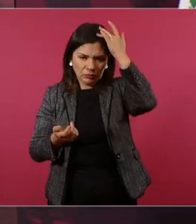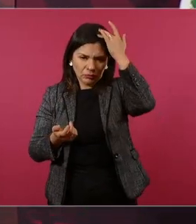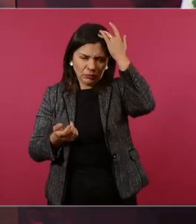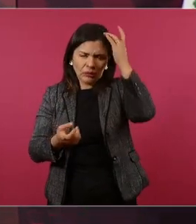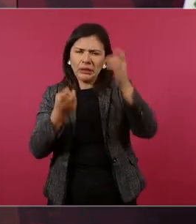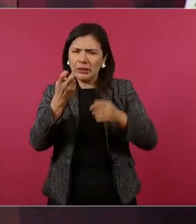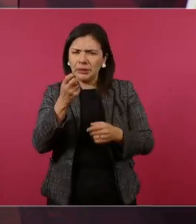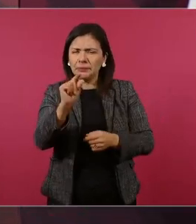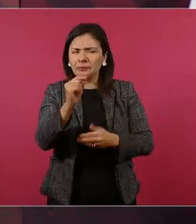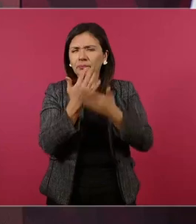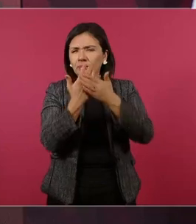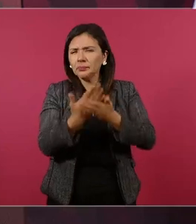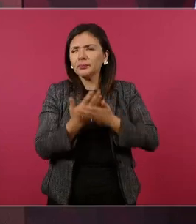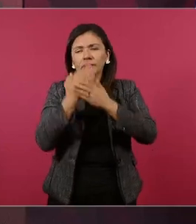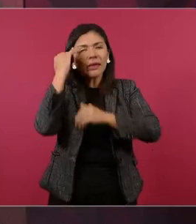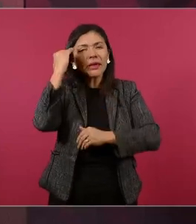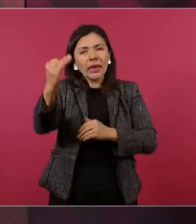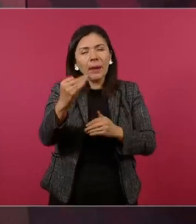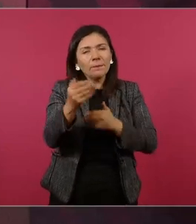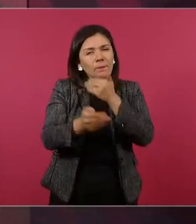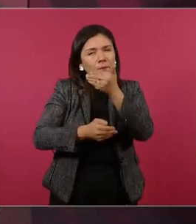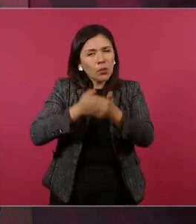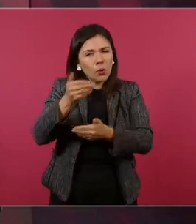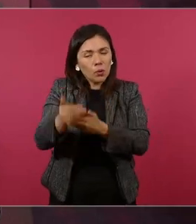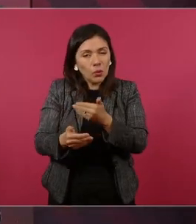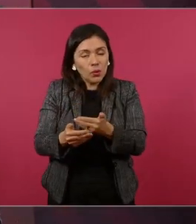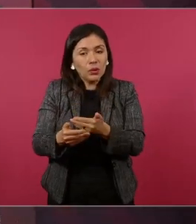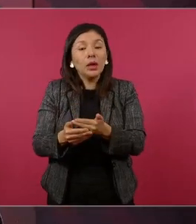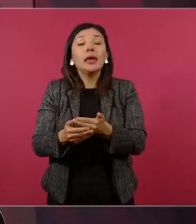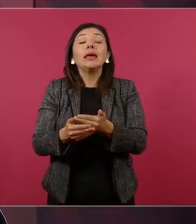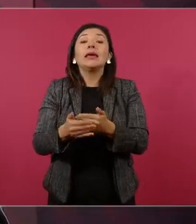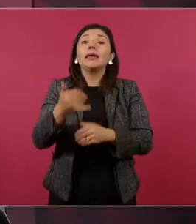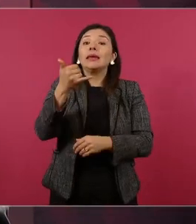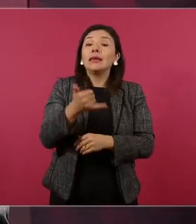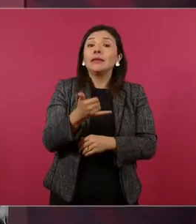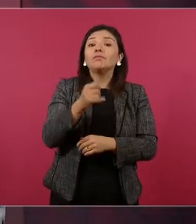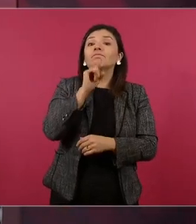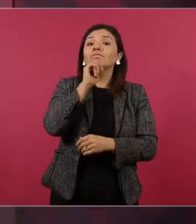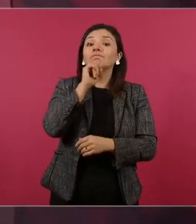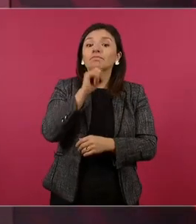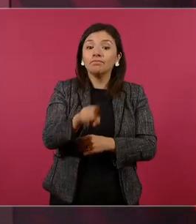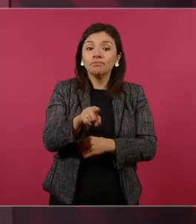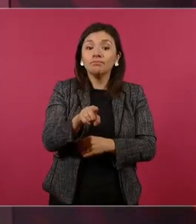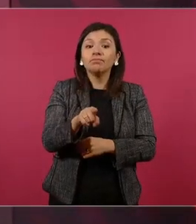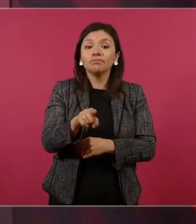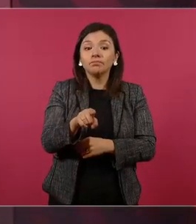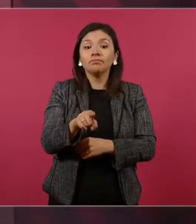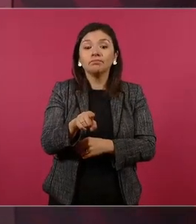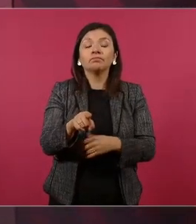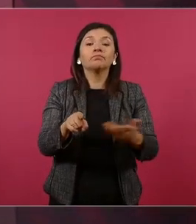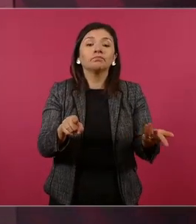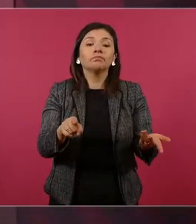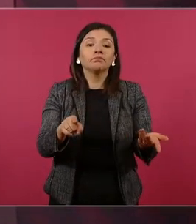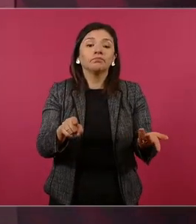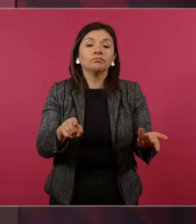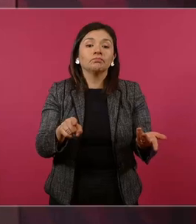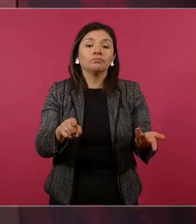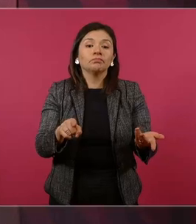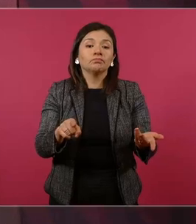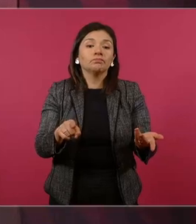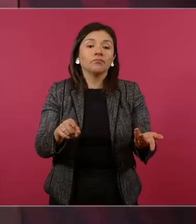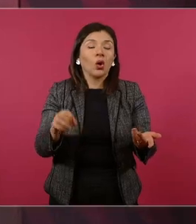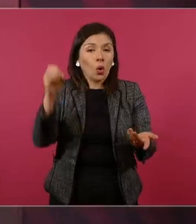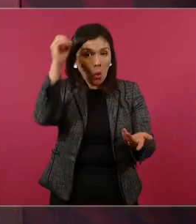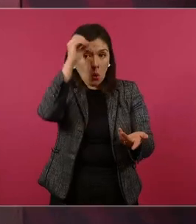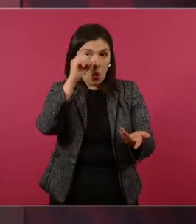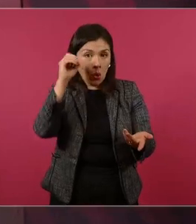de tiempo y también que Eh mi opinión esto por